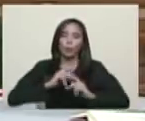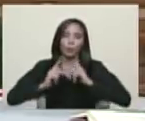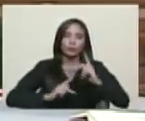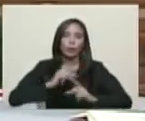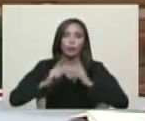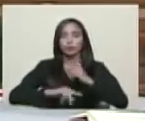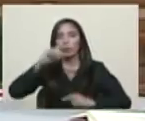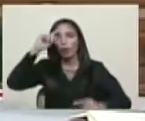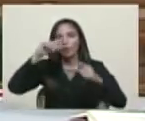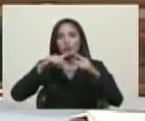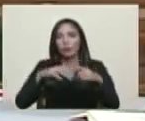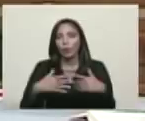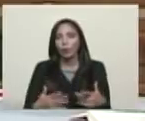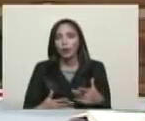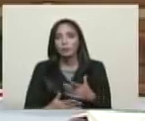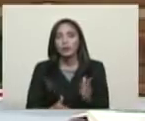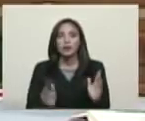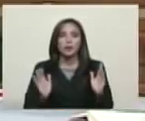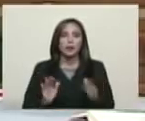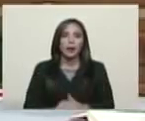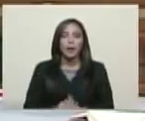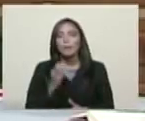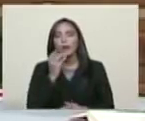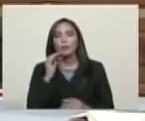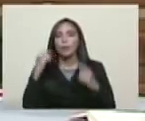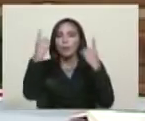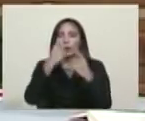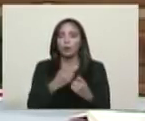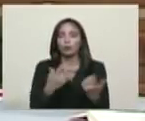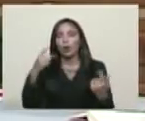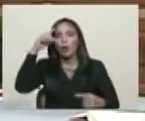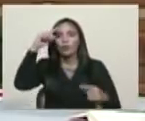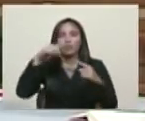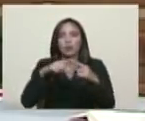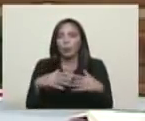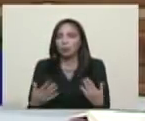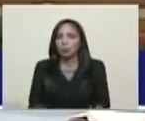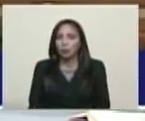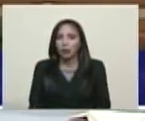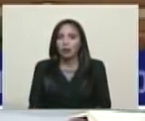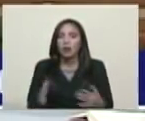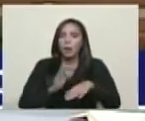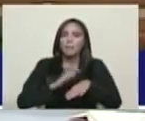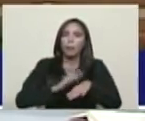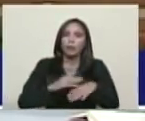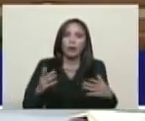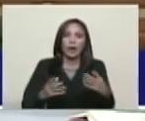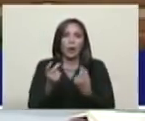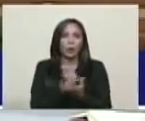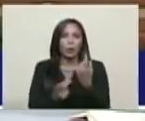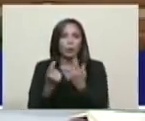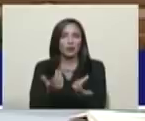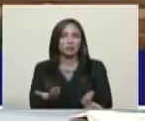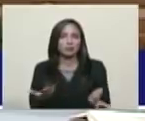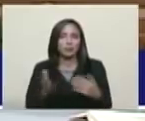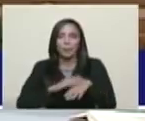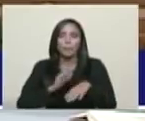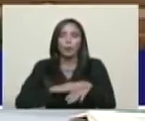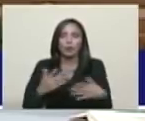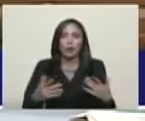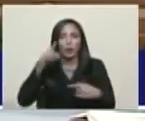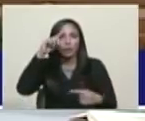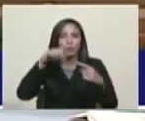La clave, si al final ustedes me preguntan cuál es la clave del proceso económico, de cambio de la